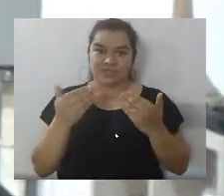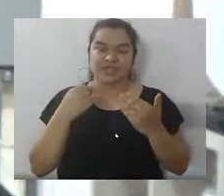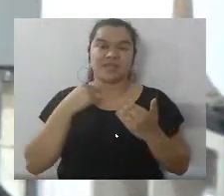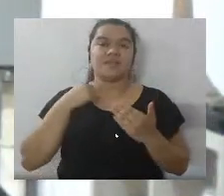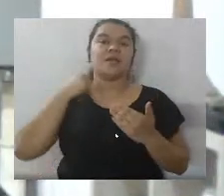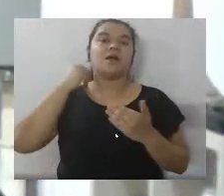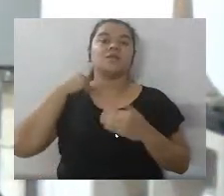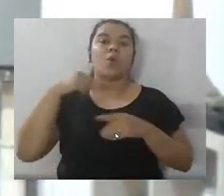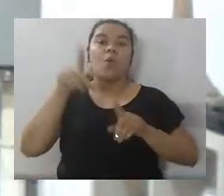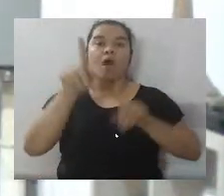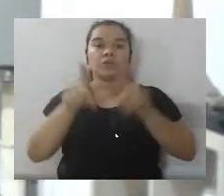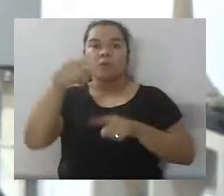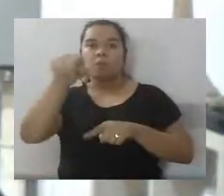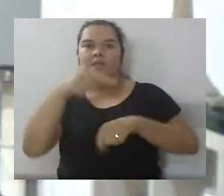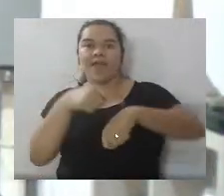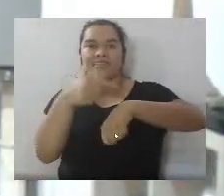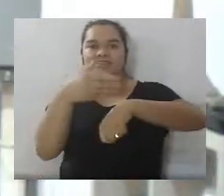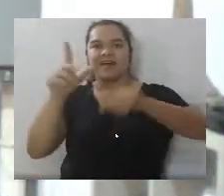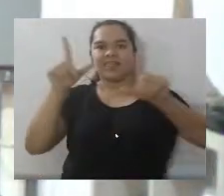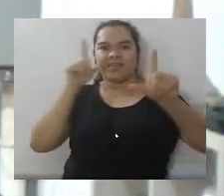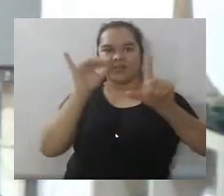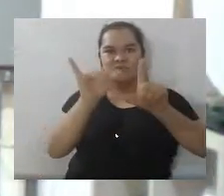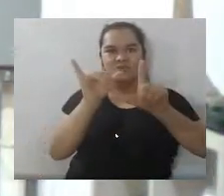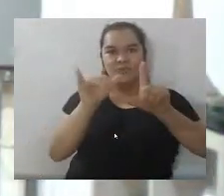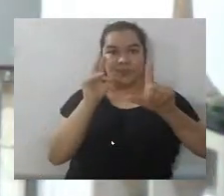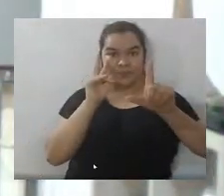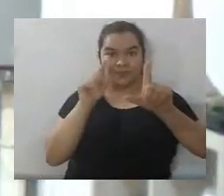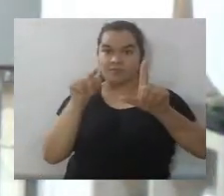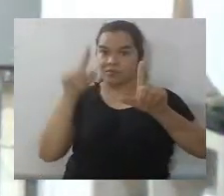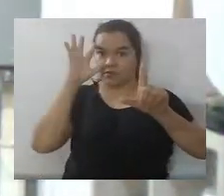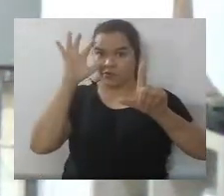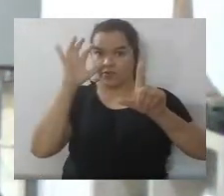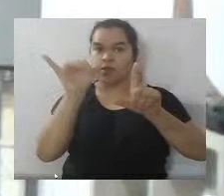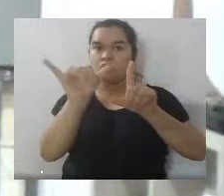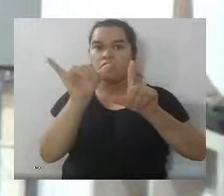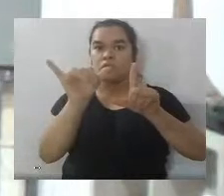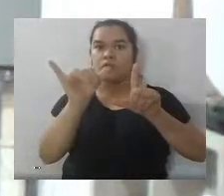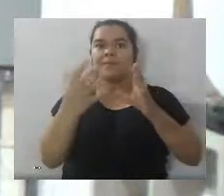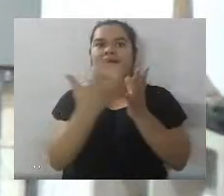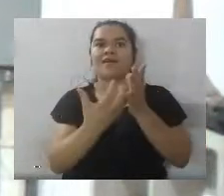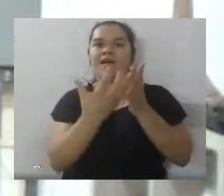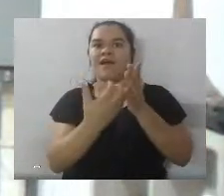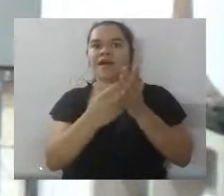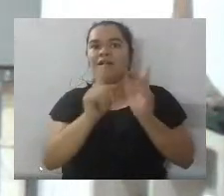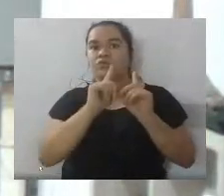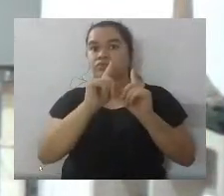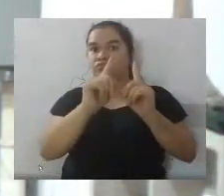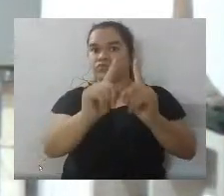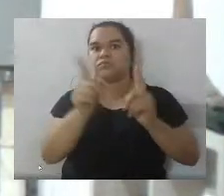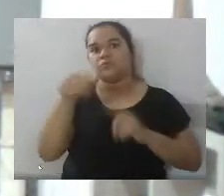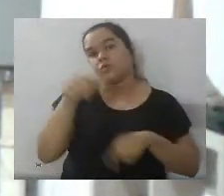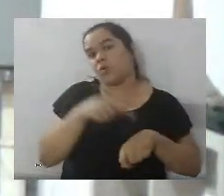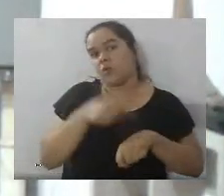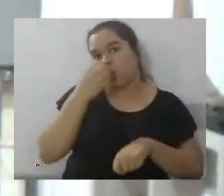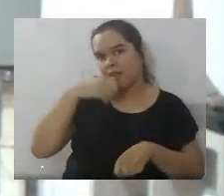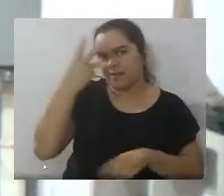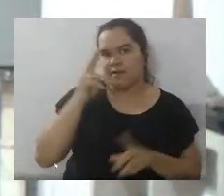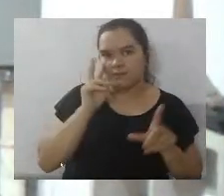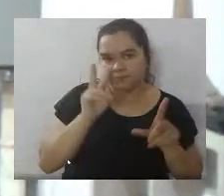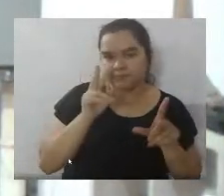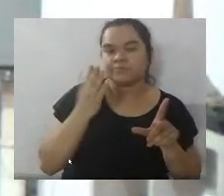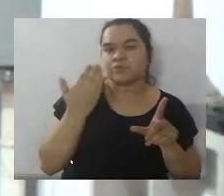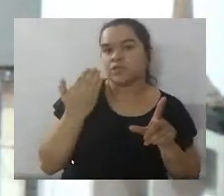hayan sumado más tarde. Les recordamos que estas jornadas quedan grabadas en nuestro canal de YouTube y sigue la invitación